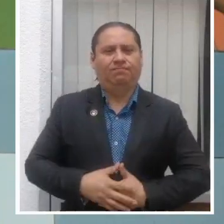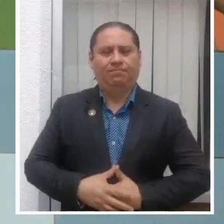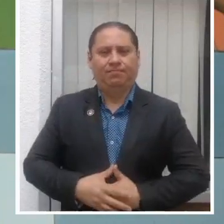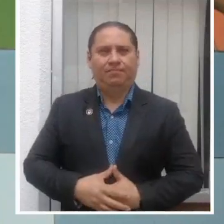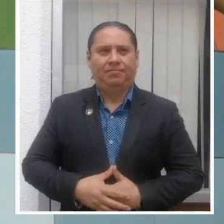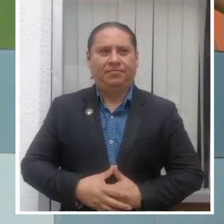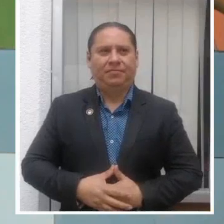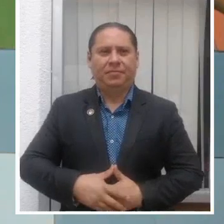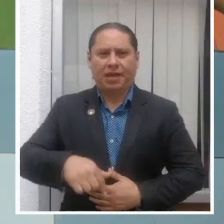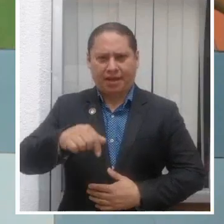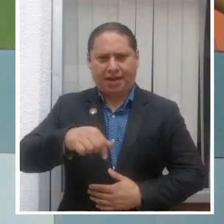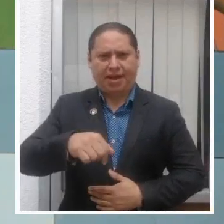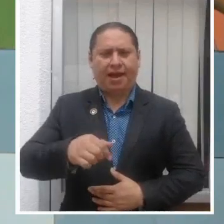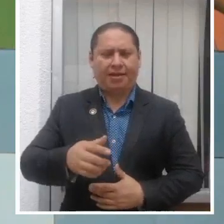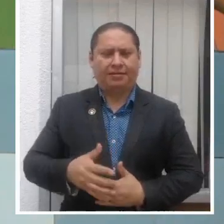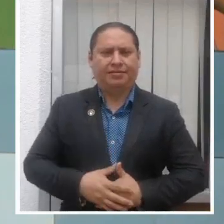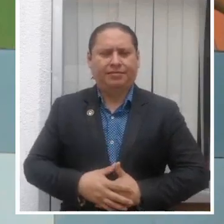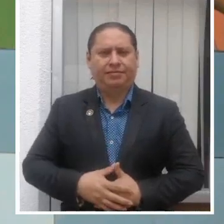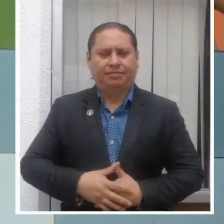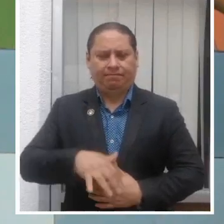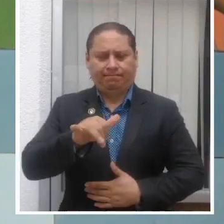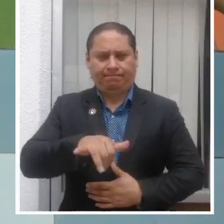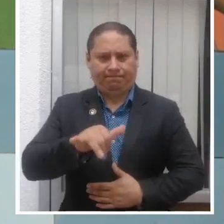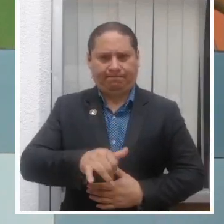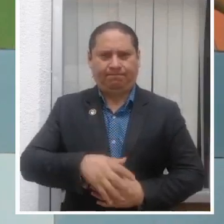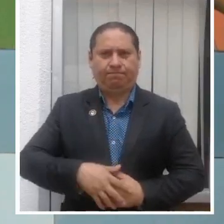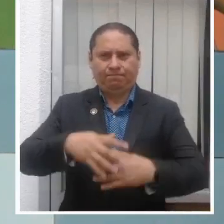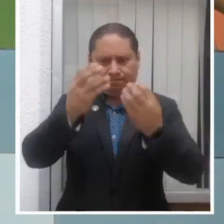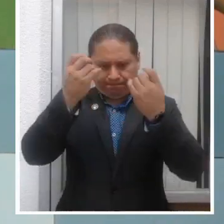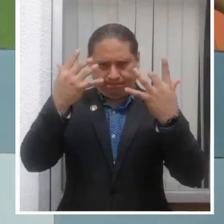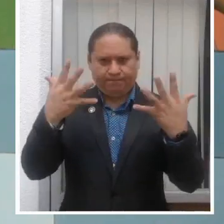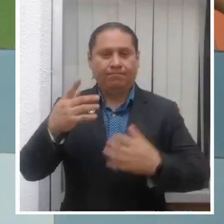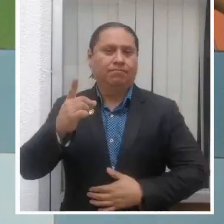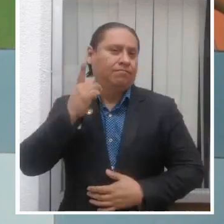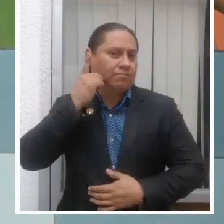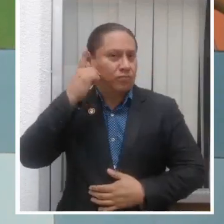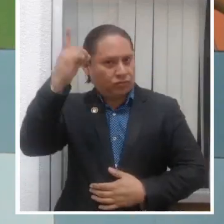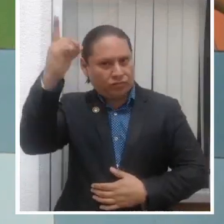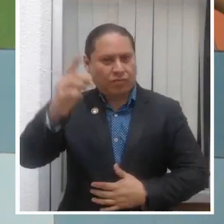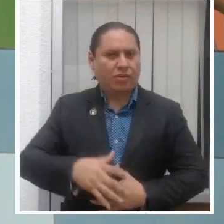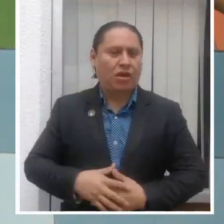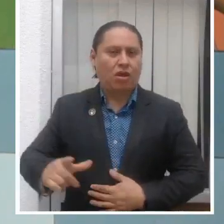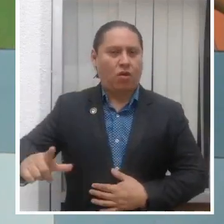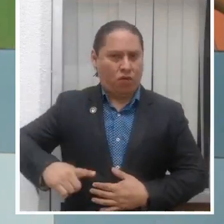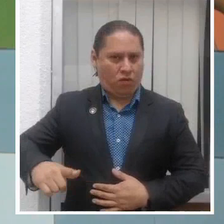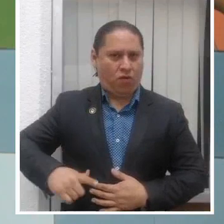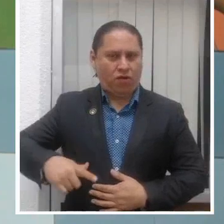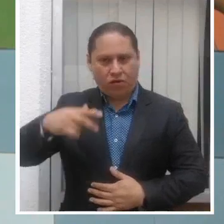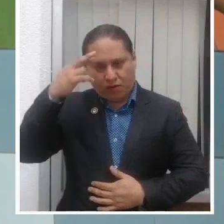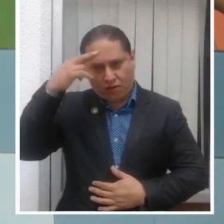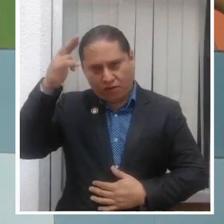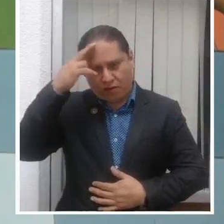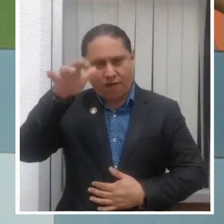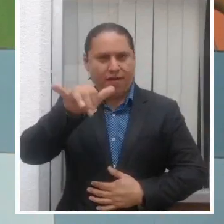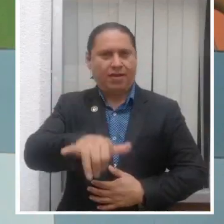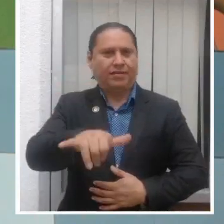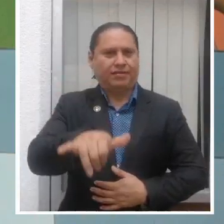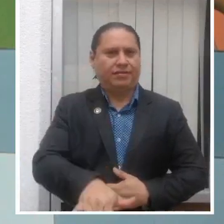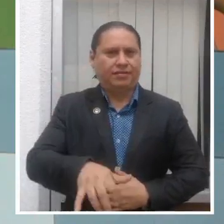pero aquí estamos hoy en esta bendición de Dios. Gracias a nuestro gobernador, el doctor Rutilio Escanón Cadena, estamos